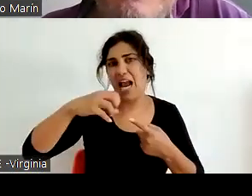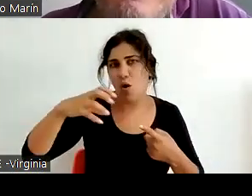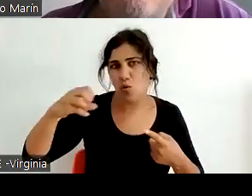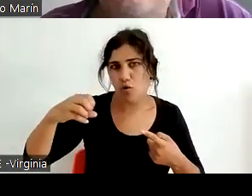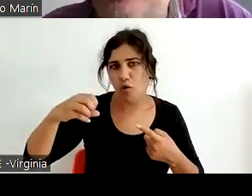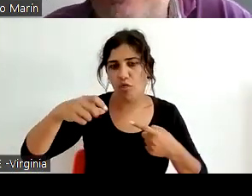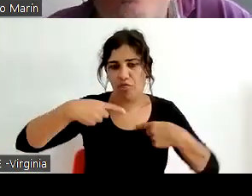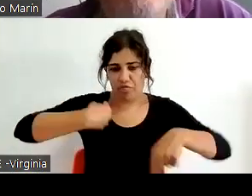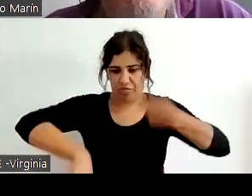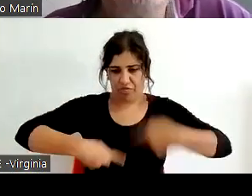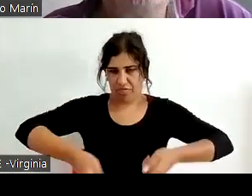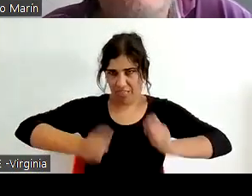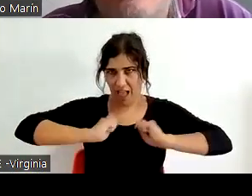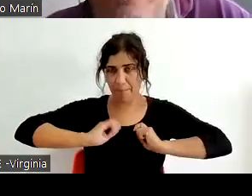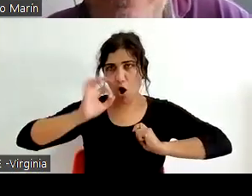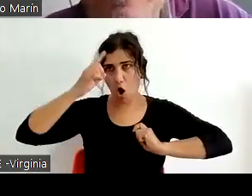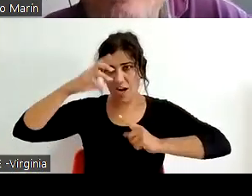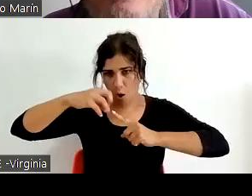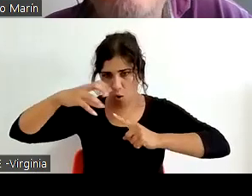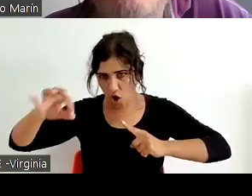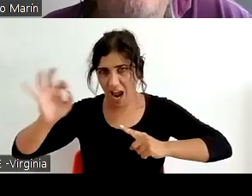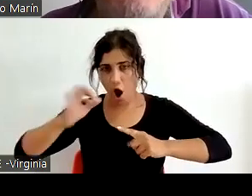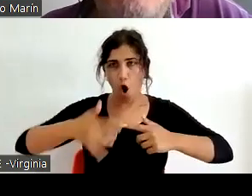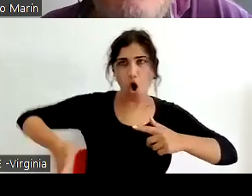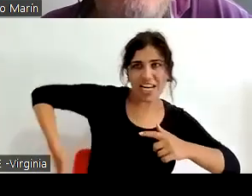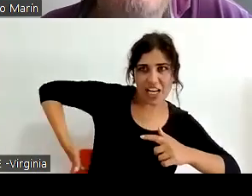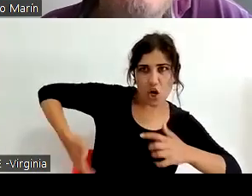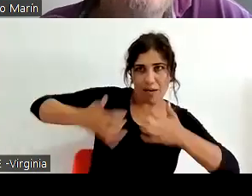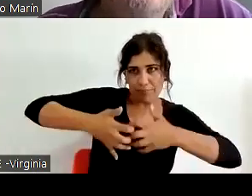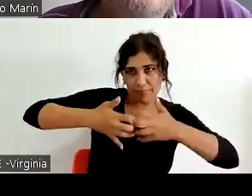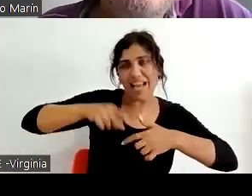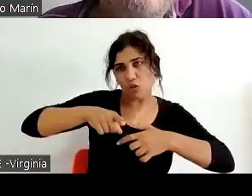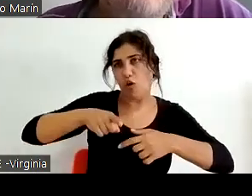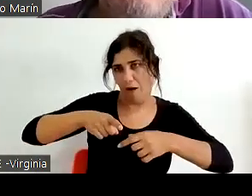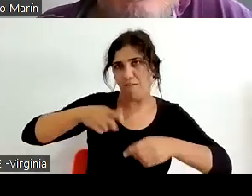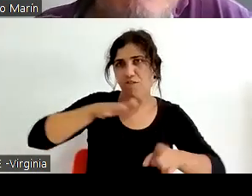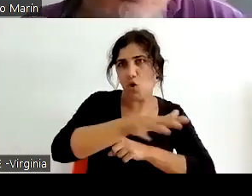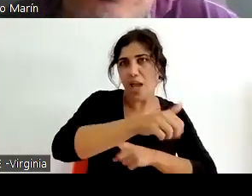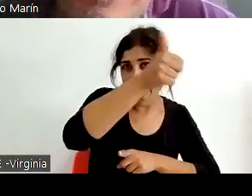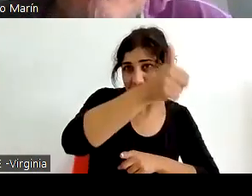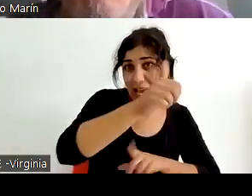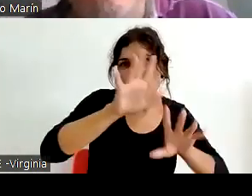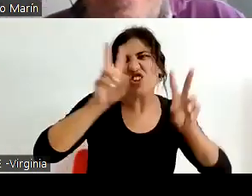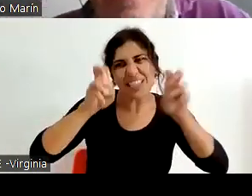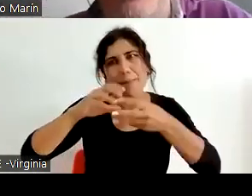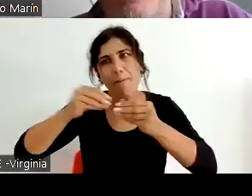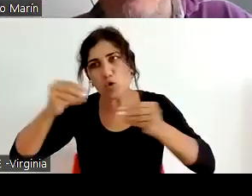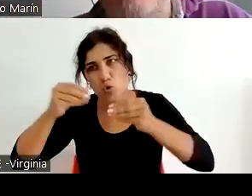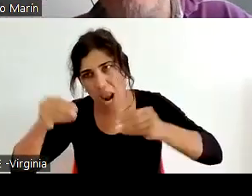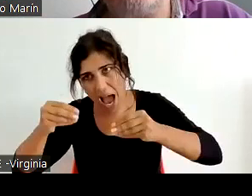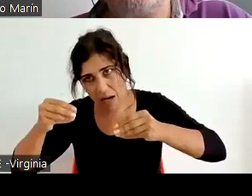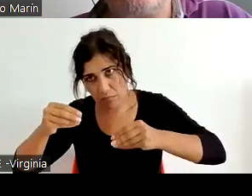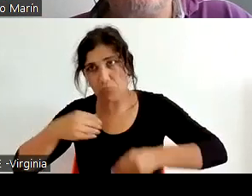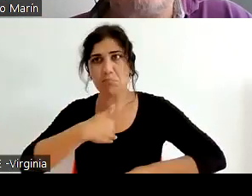en la función neuronal, por ejemplo, en la función renal está mucho más implicado. Pero a nivel muscular, pese a que tiene un